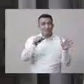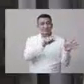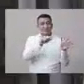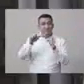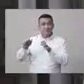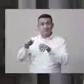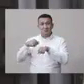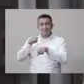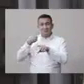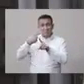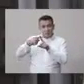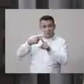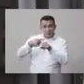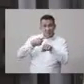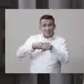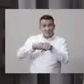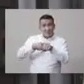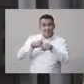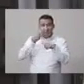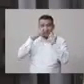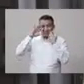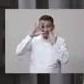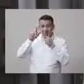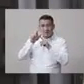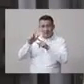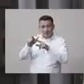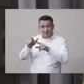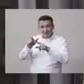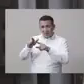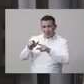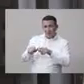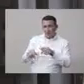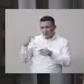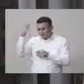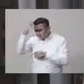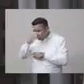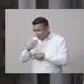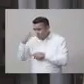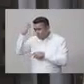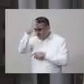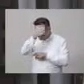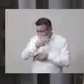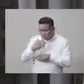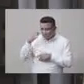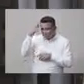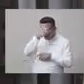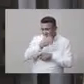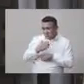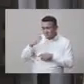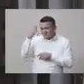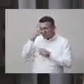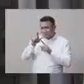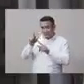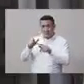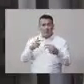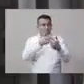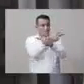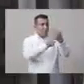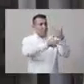aislamiento domiciliario por medio de nuestra aplicación de monitoreo electrónico y también a través de videoconsultas.